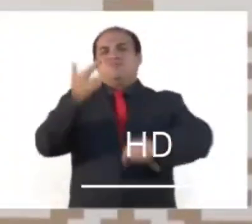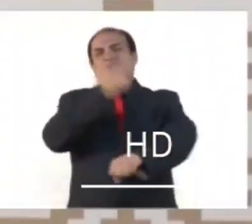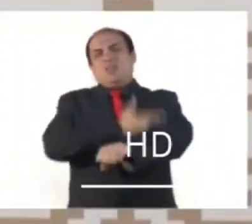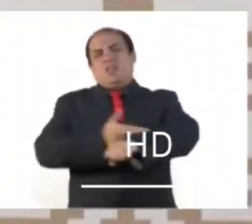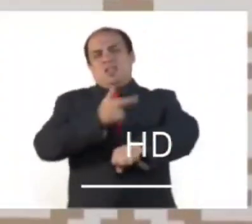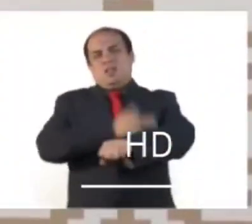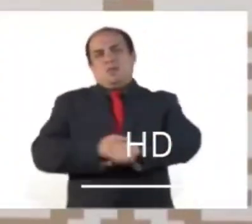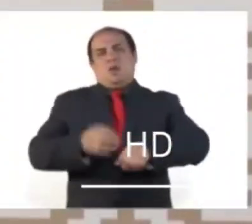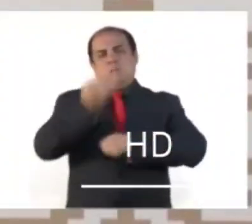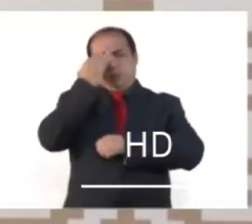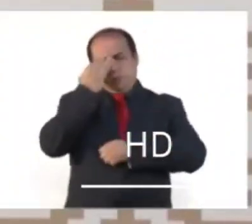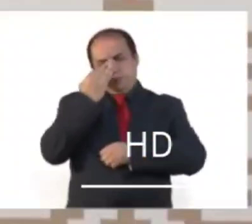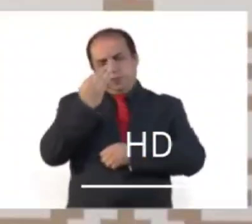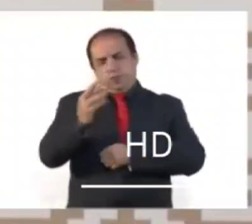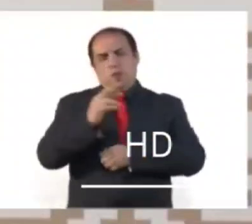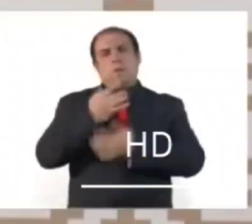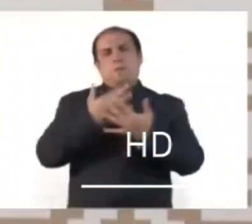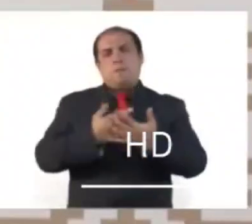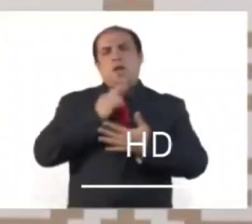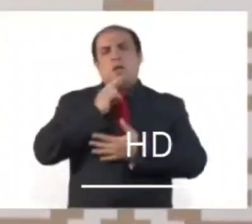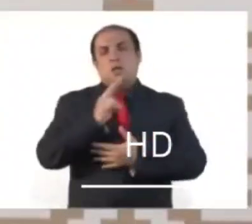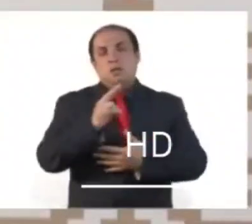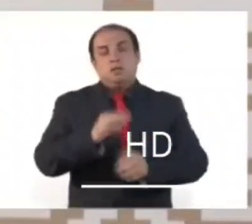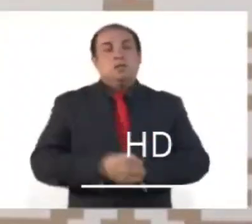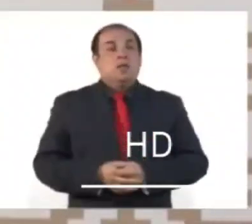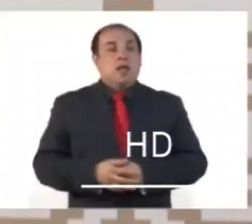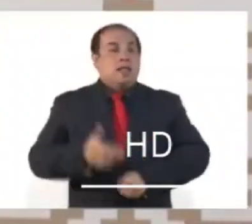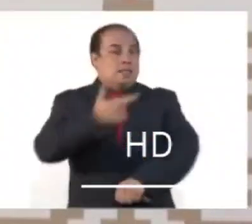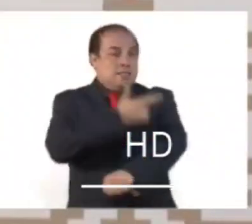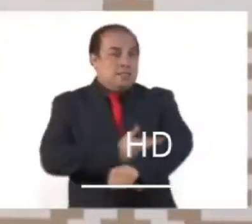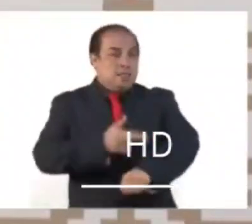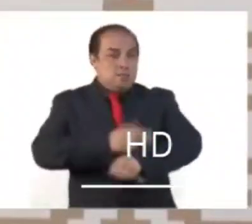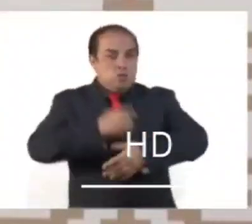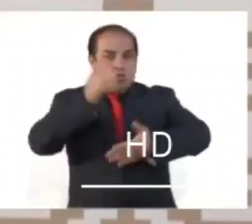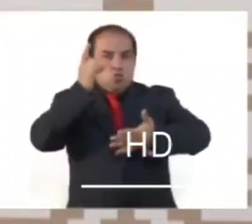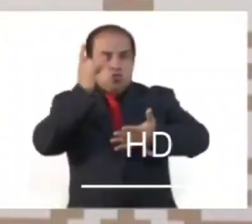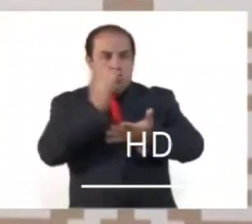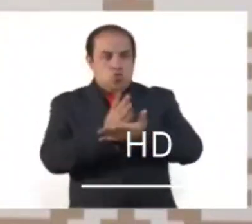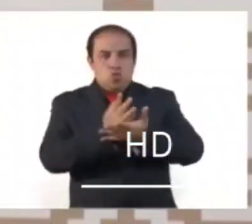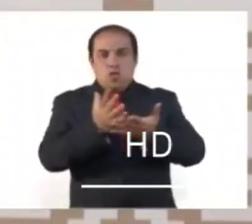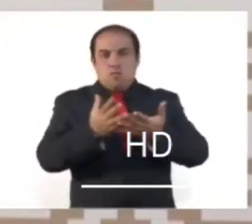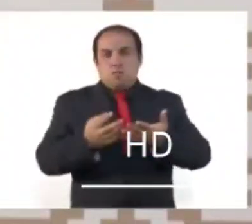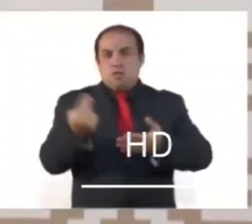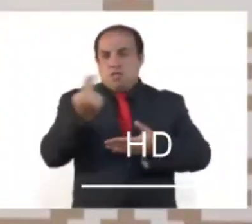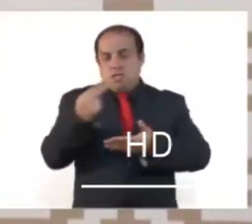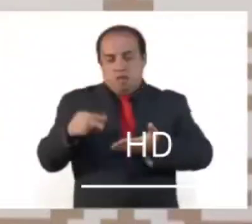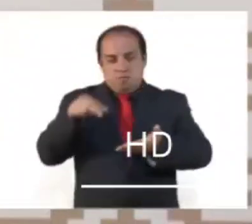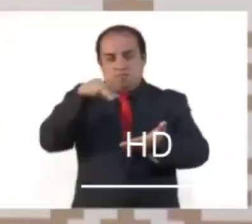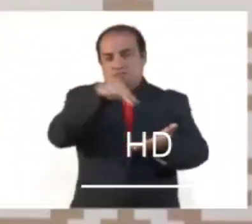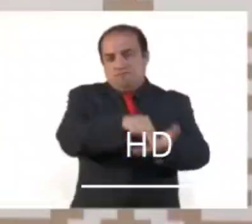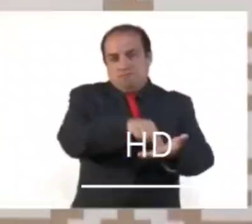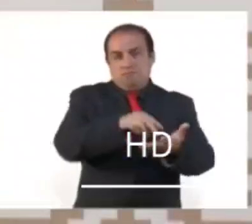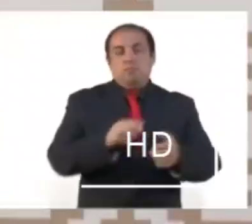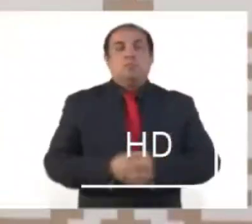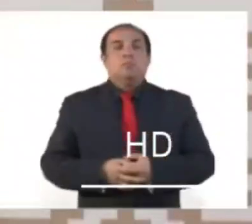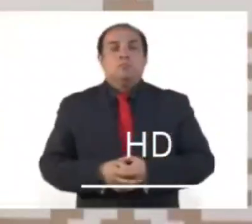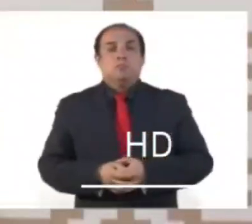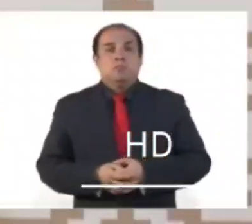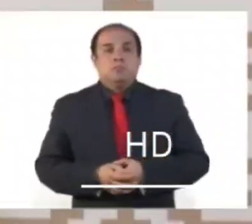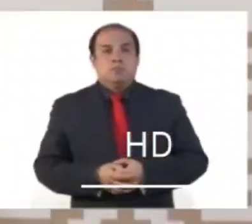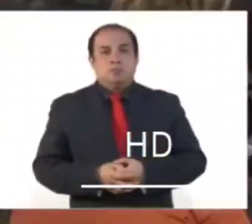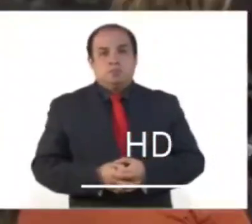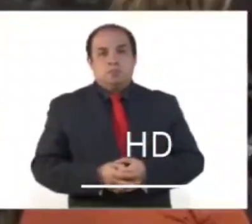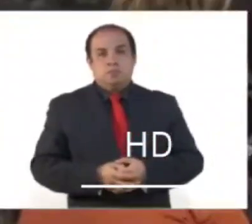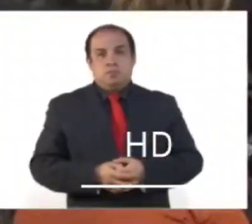trámites, largos tiempos de resolución, trámites exclusivamente presenciales, lo